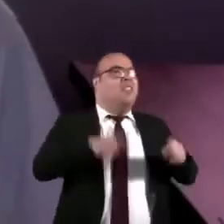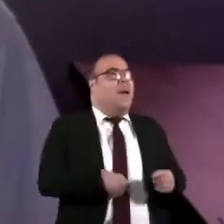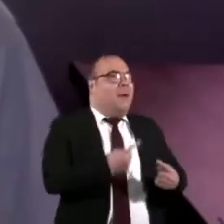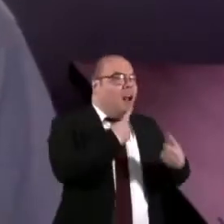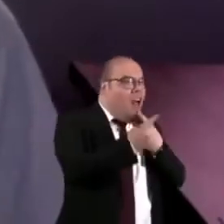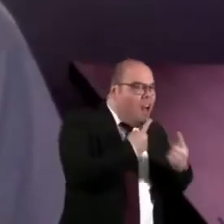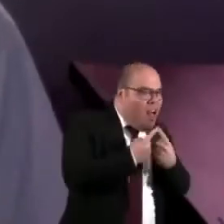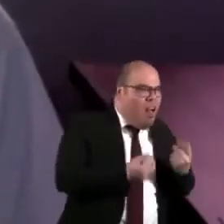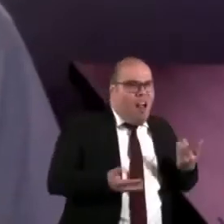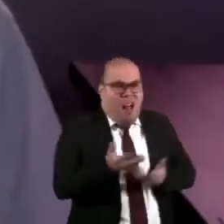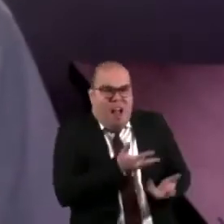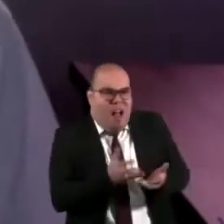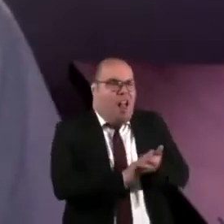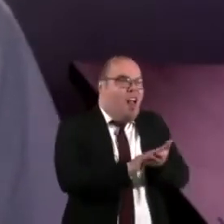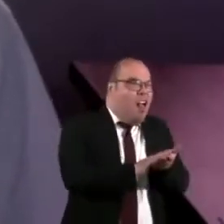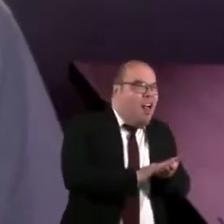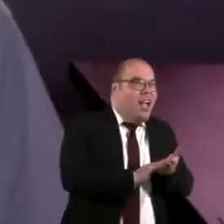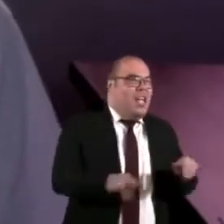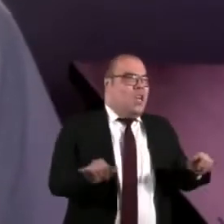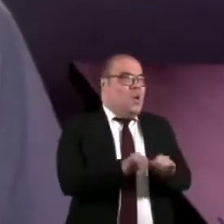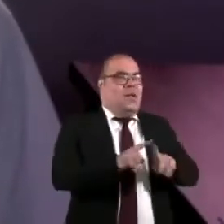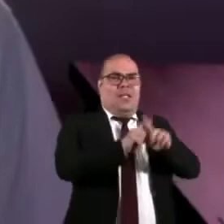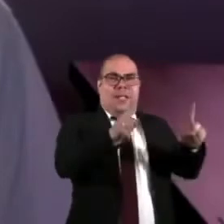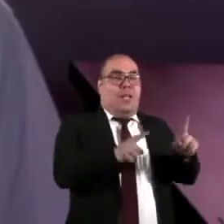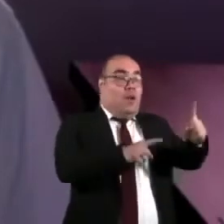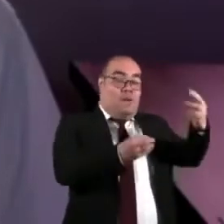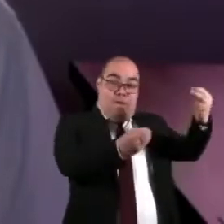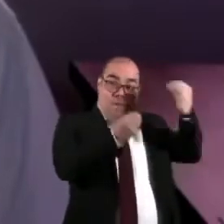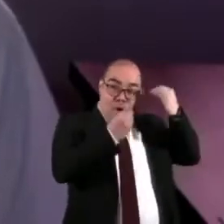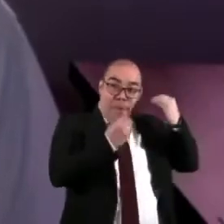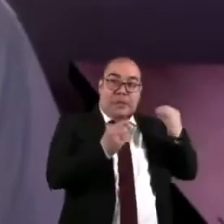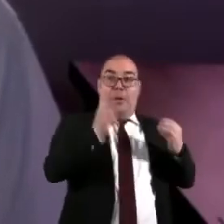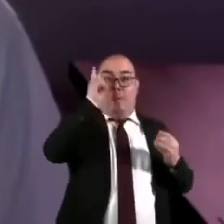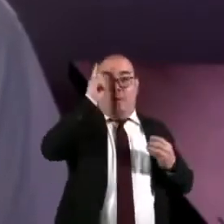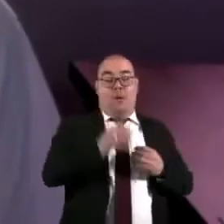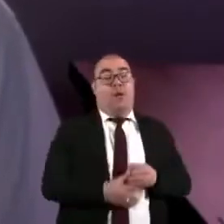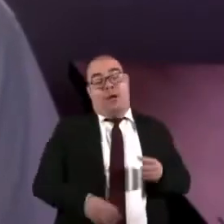para resolver las diferencias, y una formación